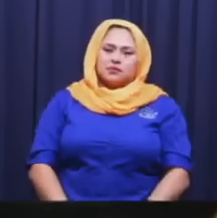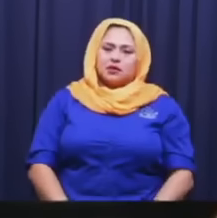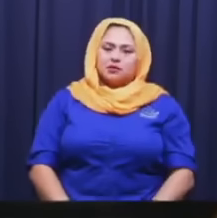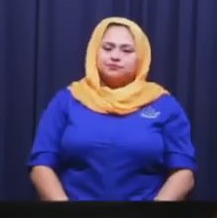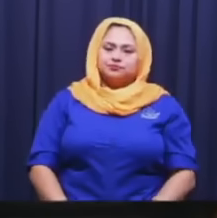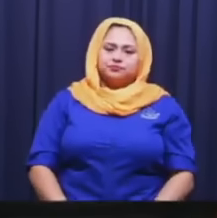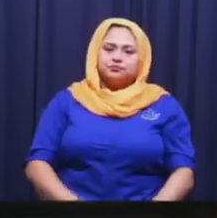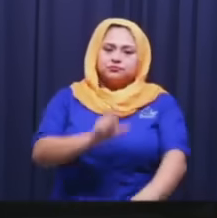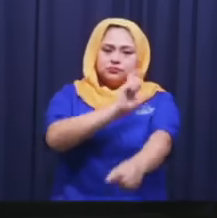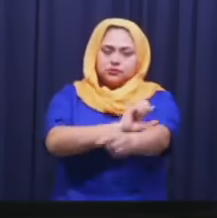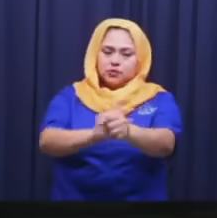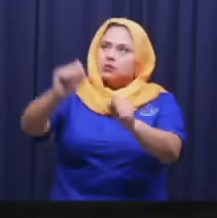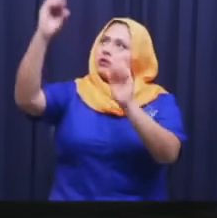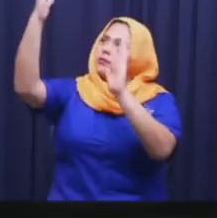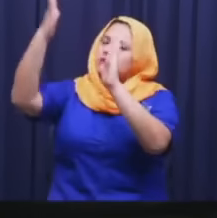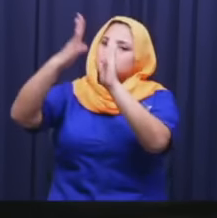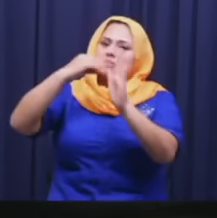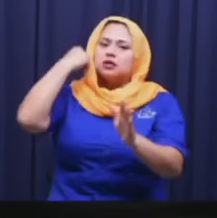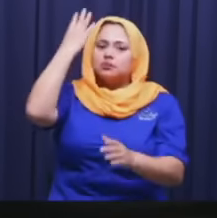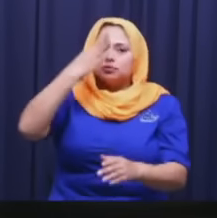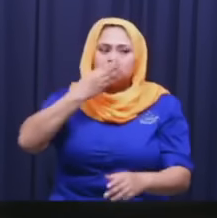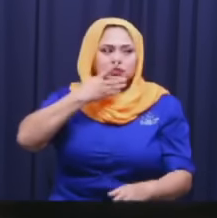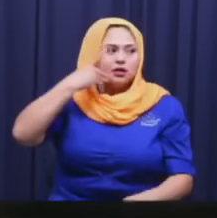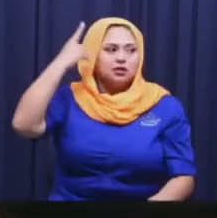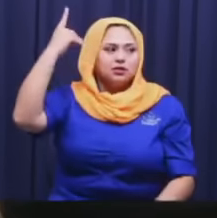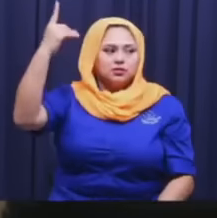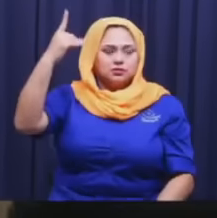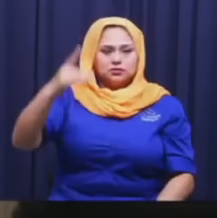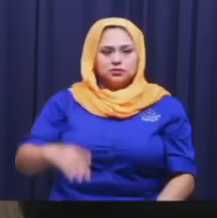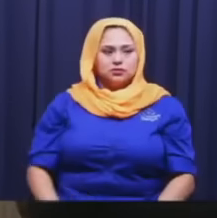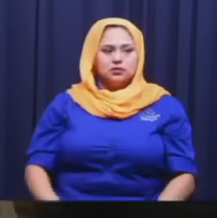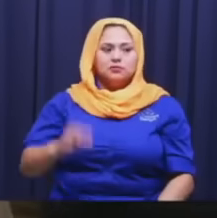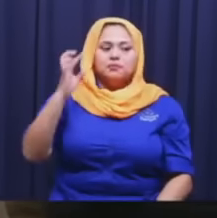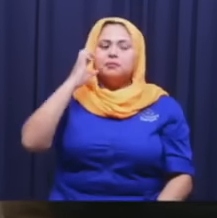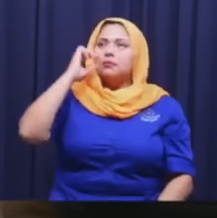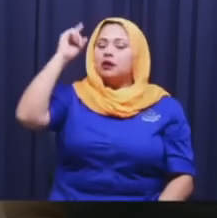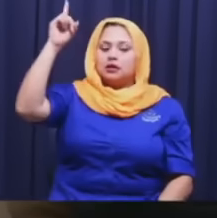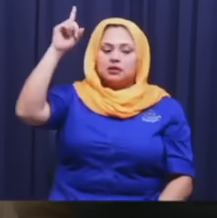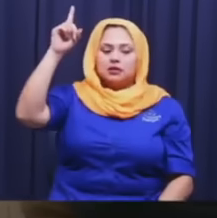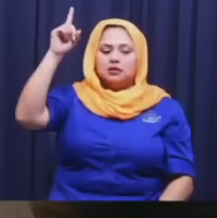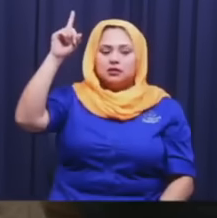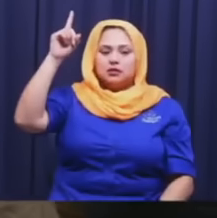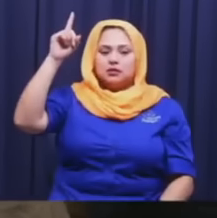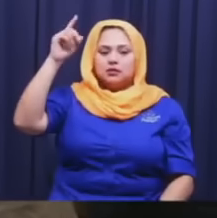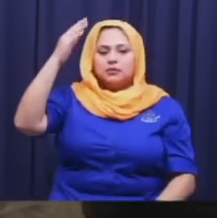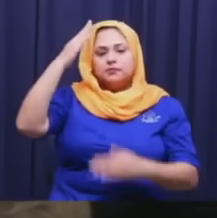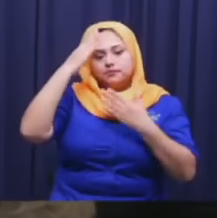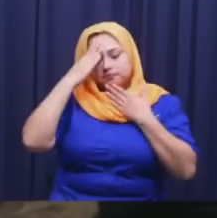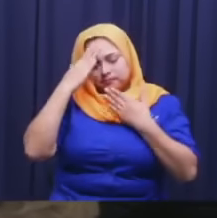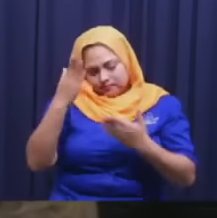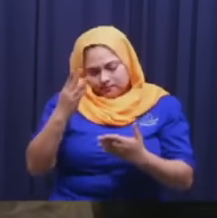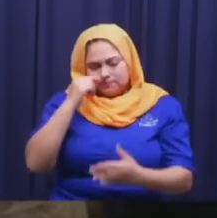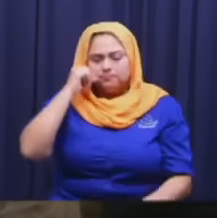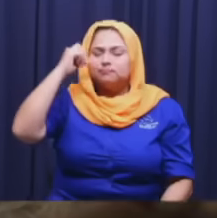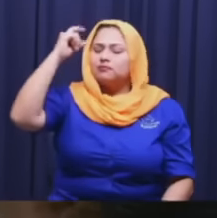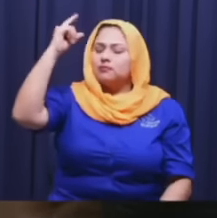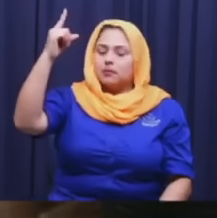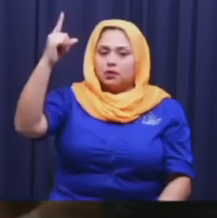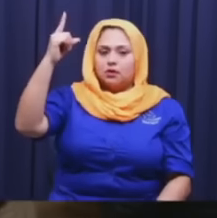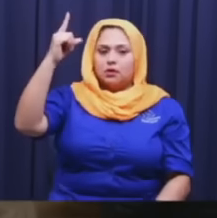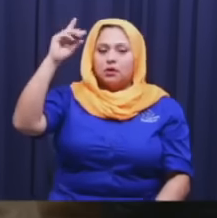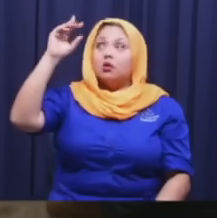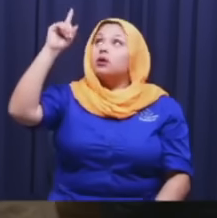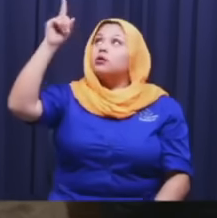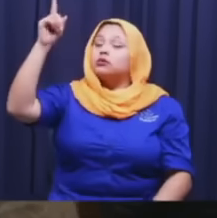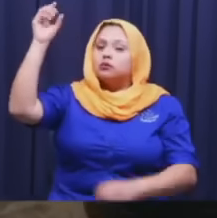en esa presencia hermosa que el Señor ha traído sobre nosotros. Padre, gracias, Señor, por